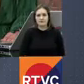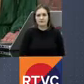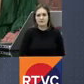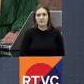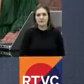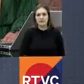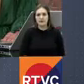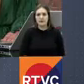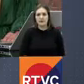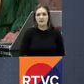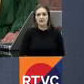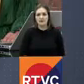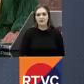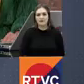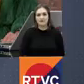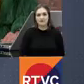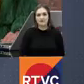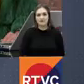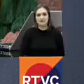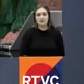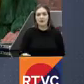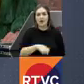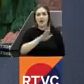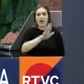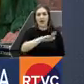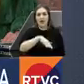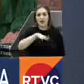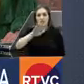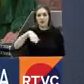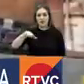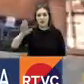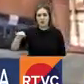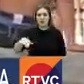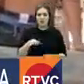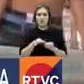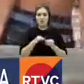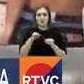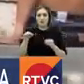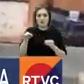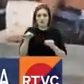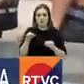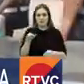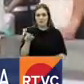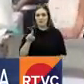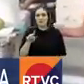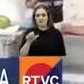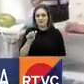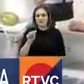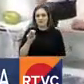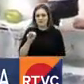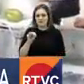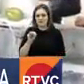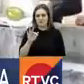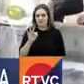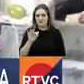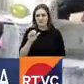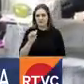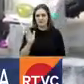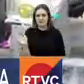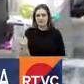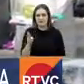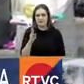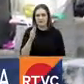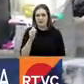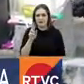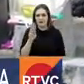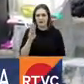Y en Santa Bárbara, Antioquia, un deslizamiento de tierra dejó una persona muerta. El alud sepultó la casa en la que se encontraba un adulto